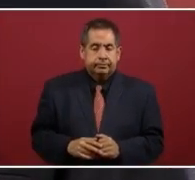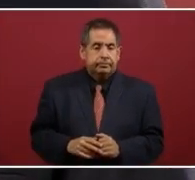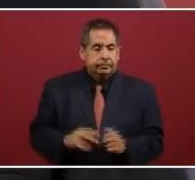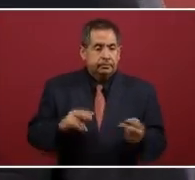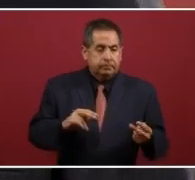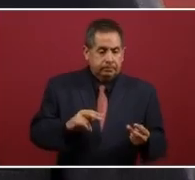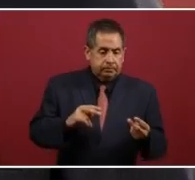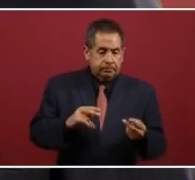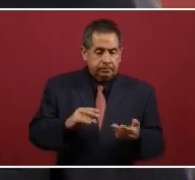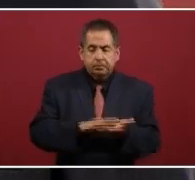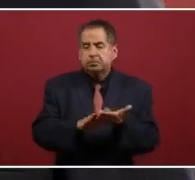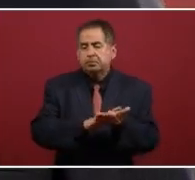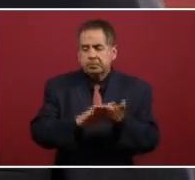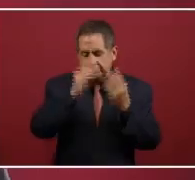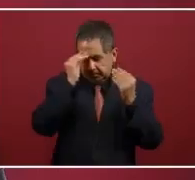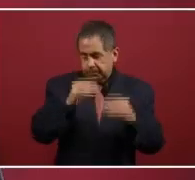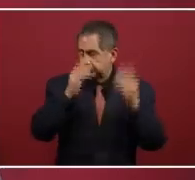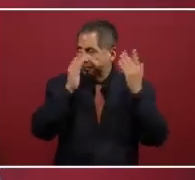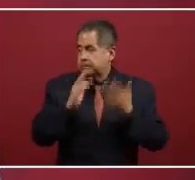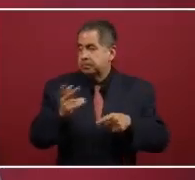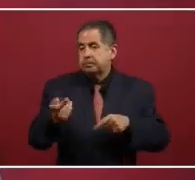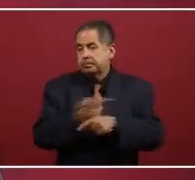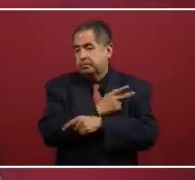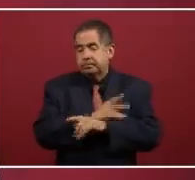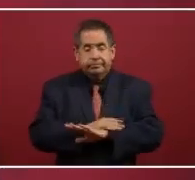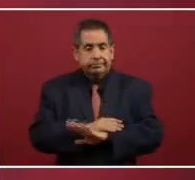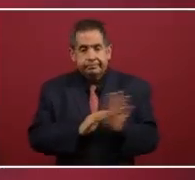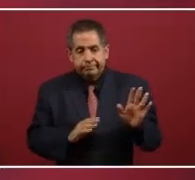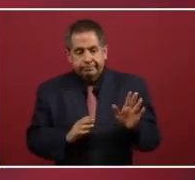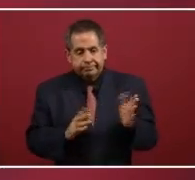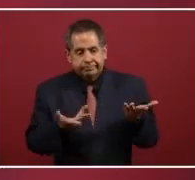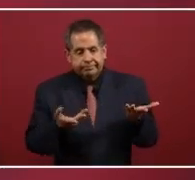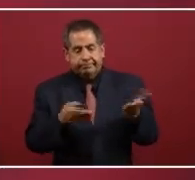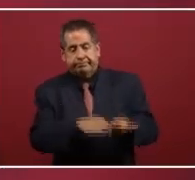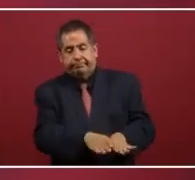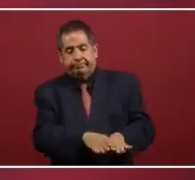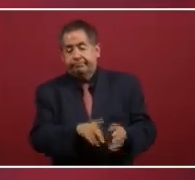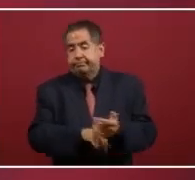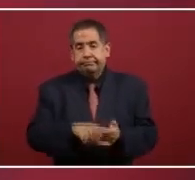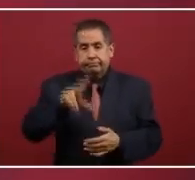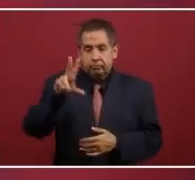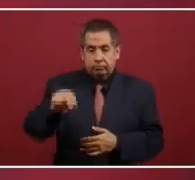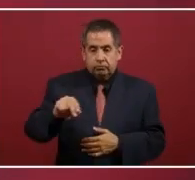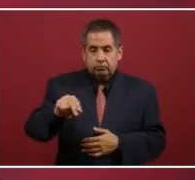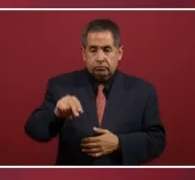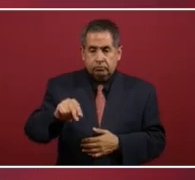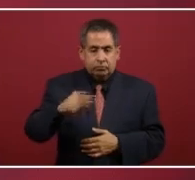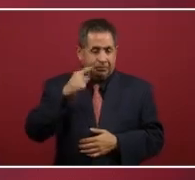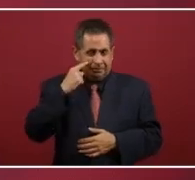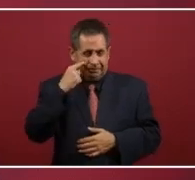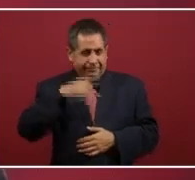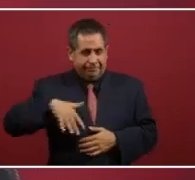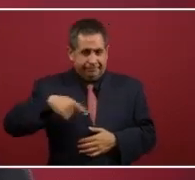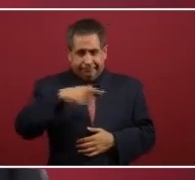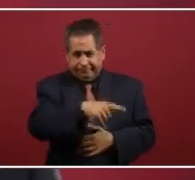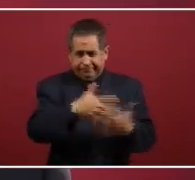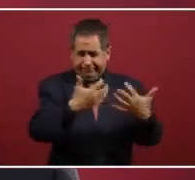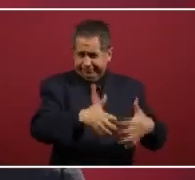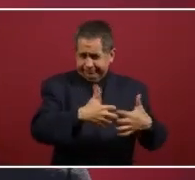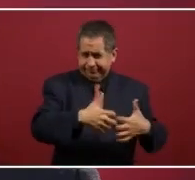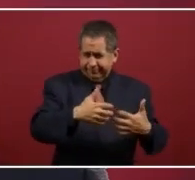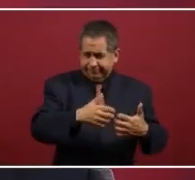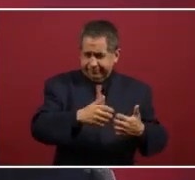voltear la hoja, ¿no? Cerrar los casos, porque en el caso de esta planta,